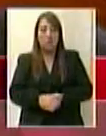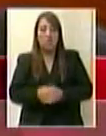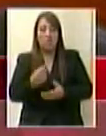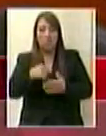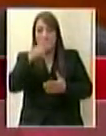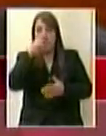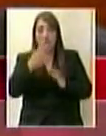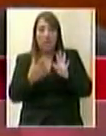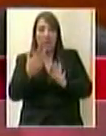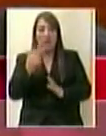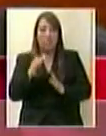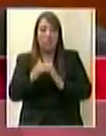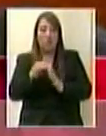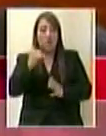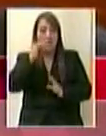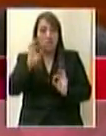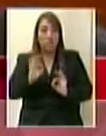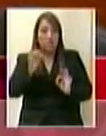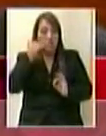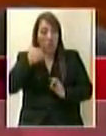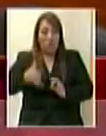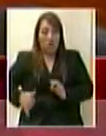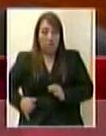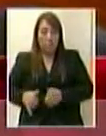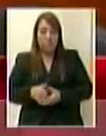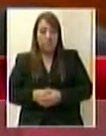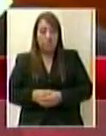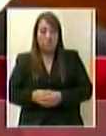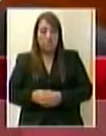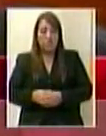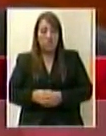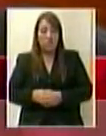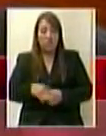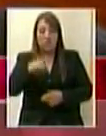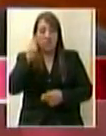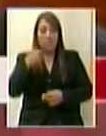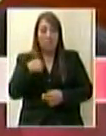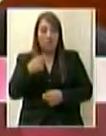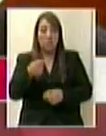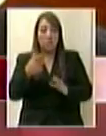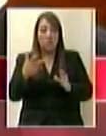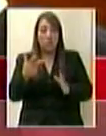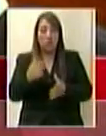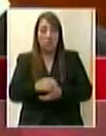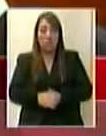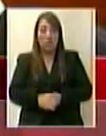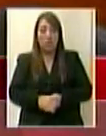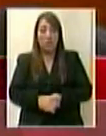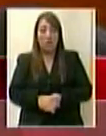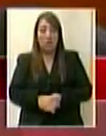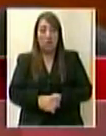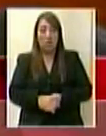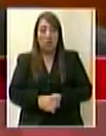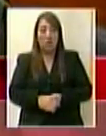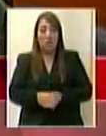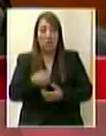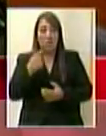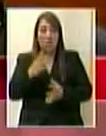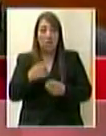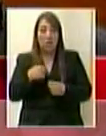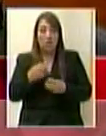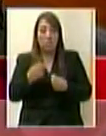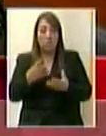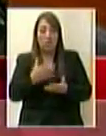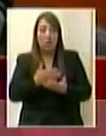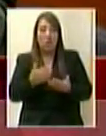tienen 13 millones de teléfonos móviles y al Perú le hacen creer que tienen 18 señor para acogerse a una serie